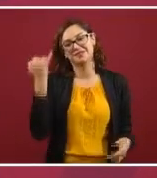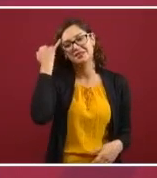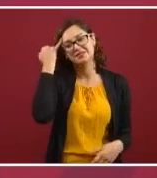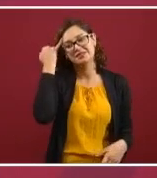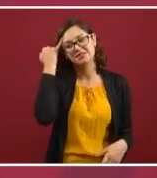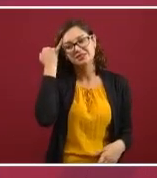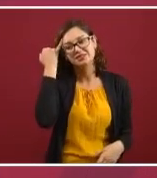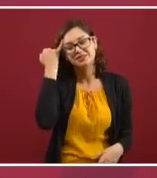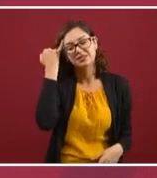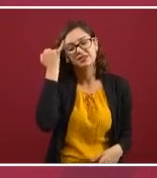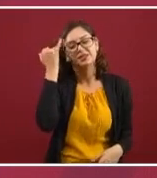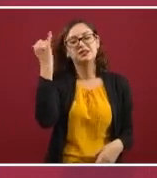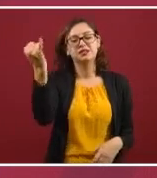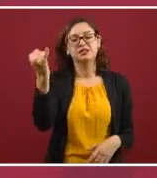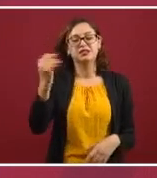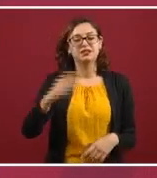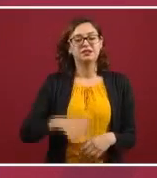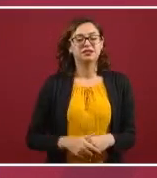que